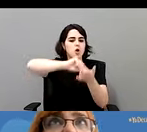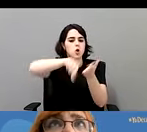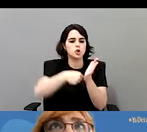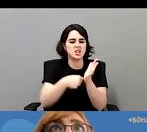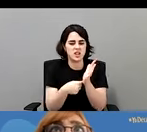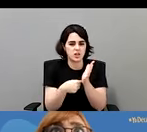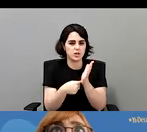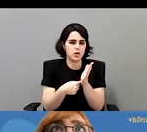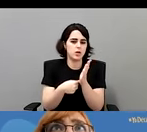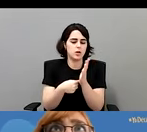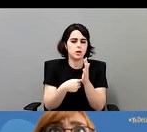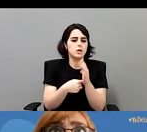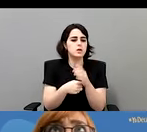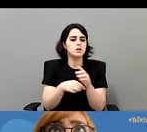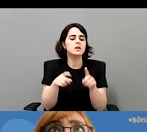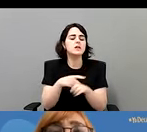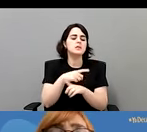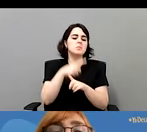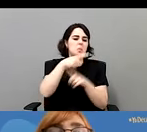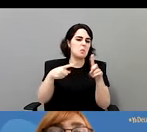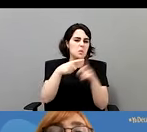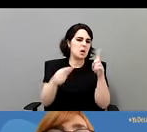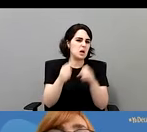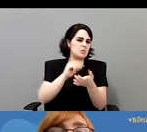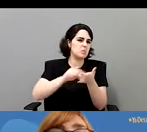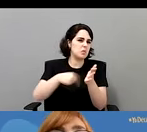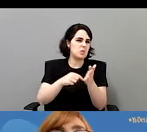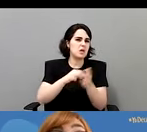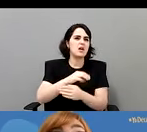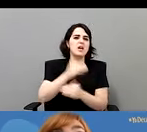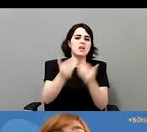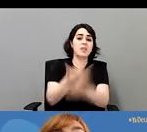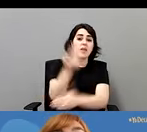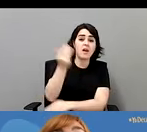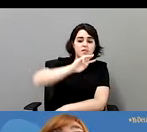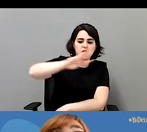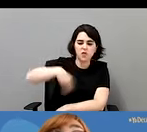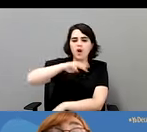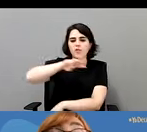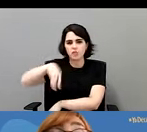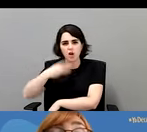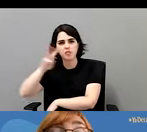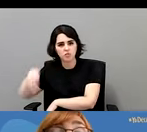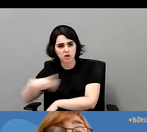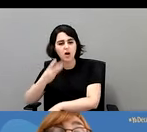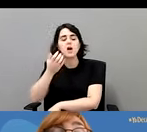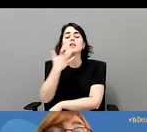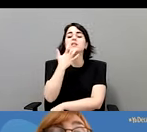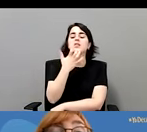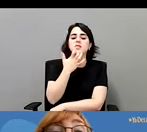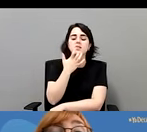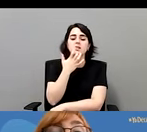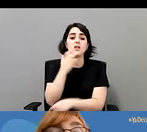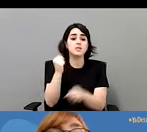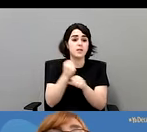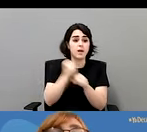persona a tiempo parcial que trabaje 3 horas al día. Si trabaja 3 horas al día, lo que está entendiendo